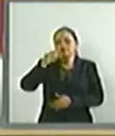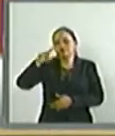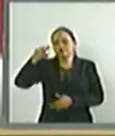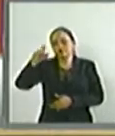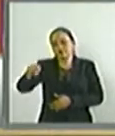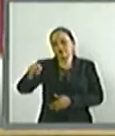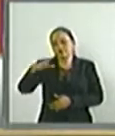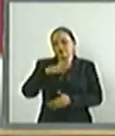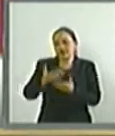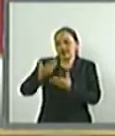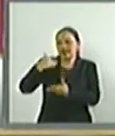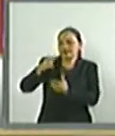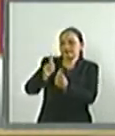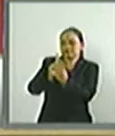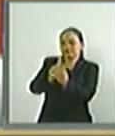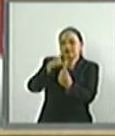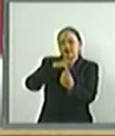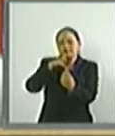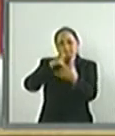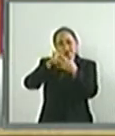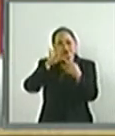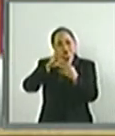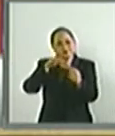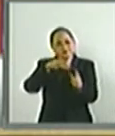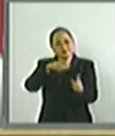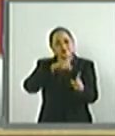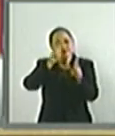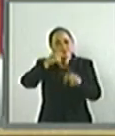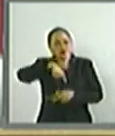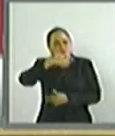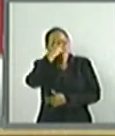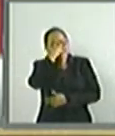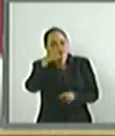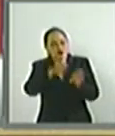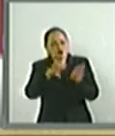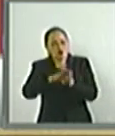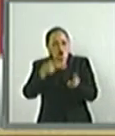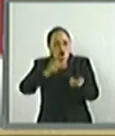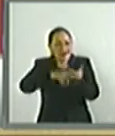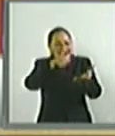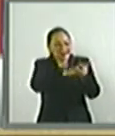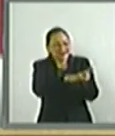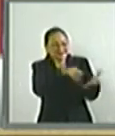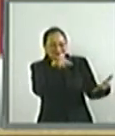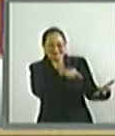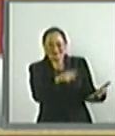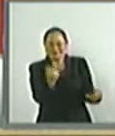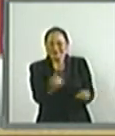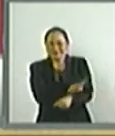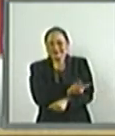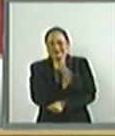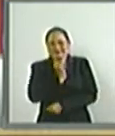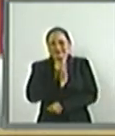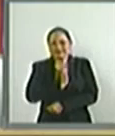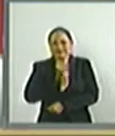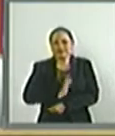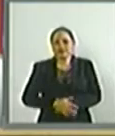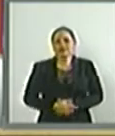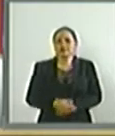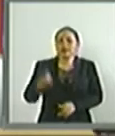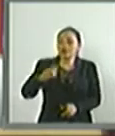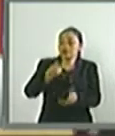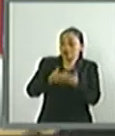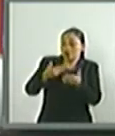decía en la entrevista con Ferdinando Siana que tenemos vergüenza de nuestras prisiones. Esta frase y esta reflexión creo que